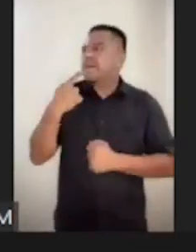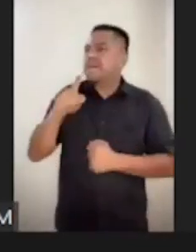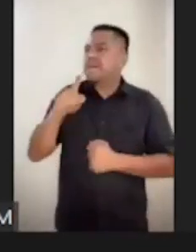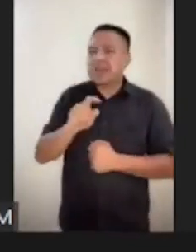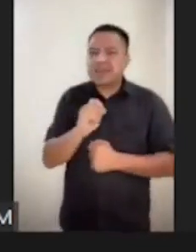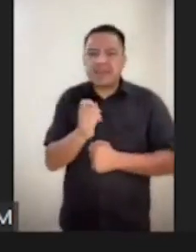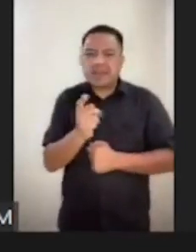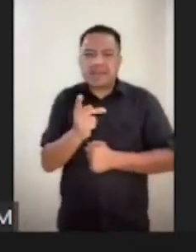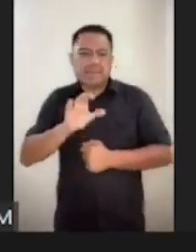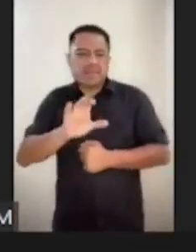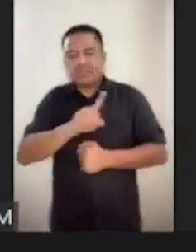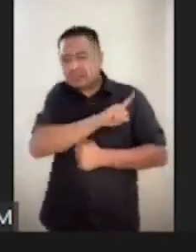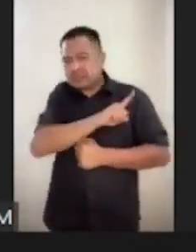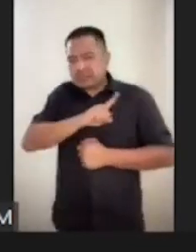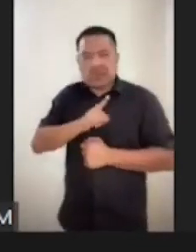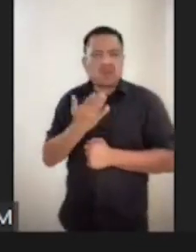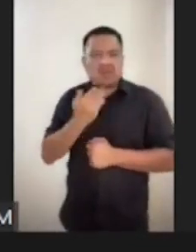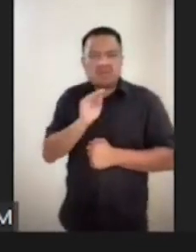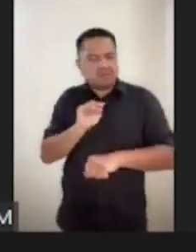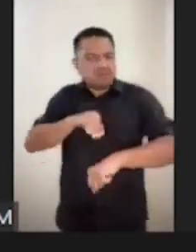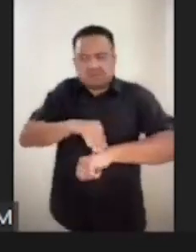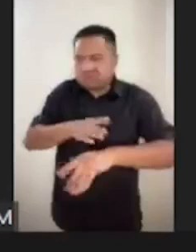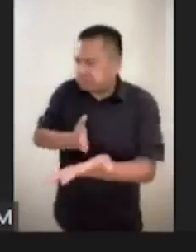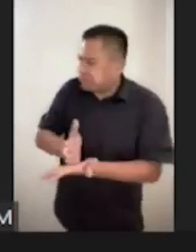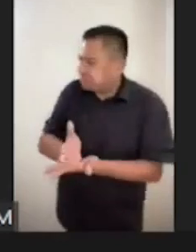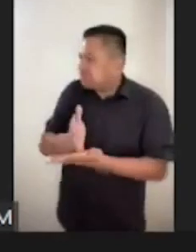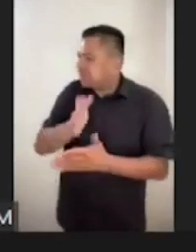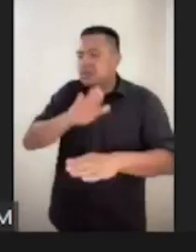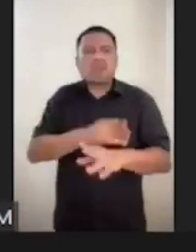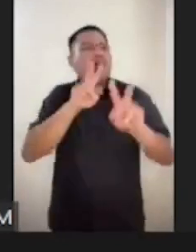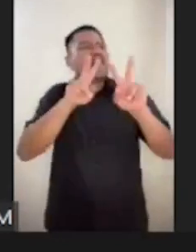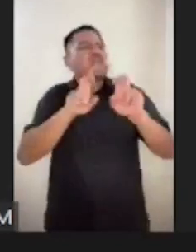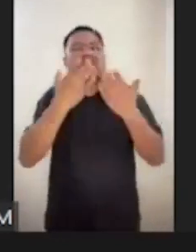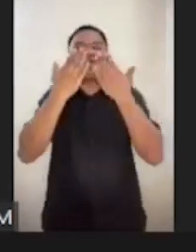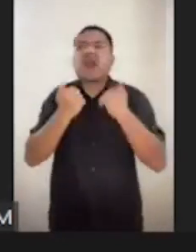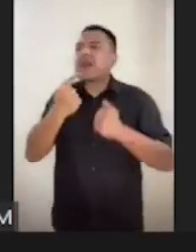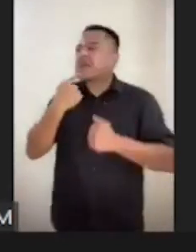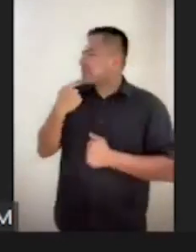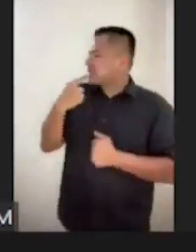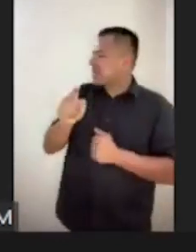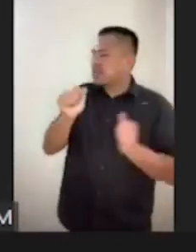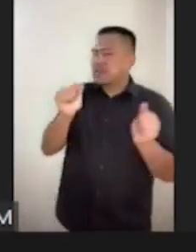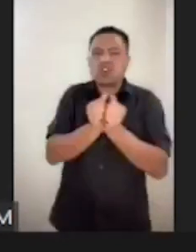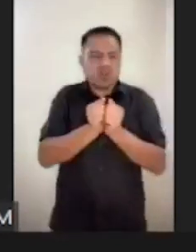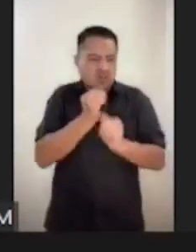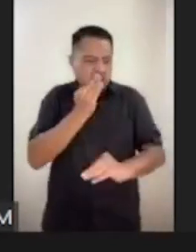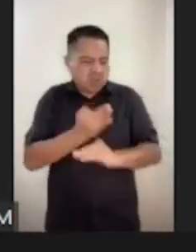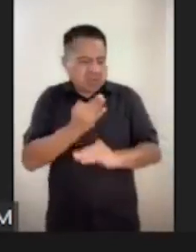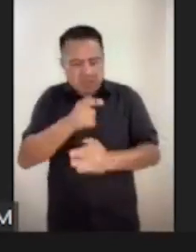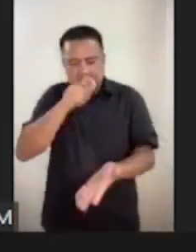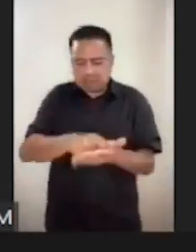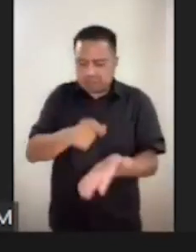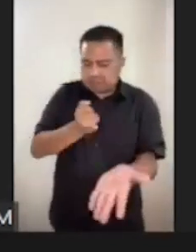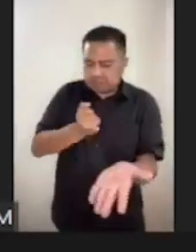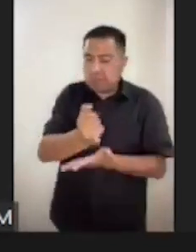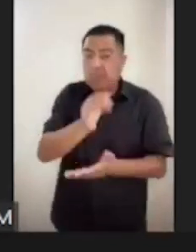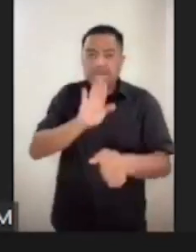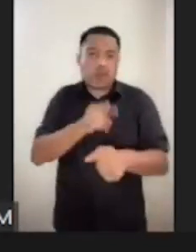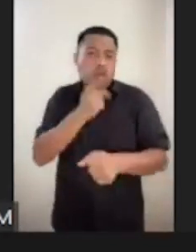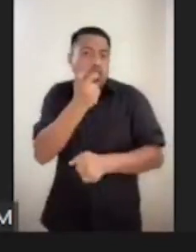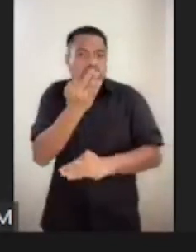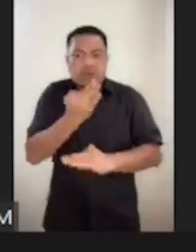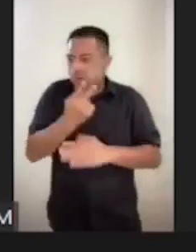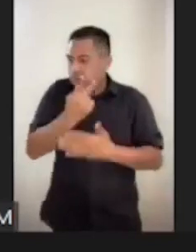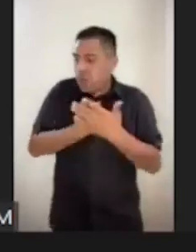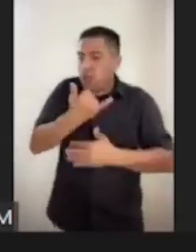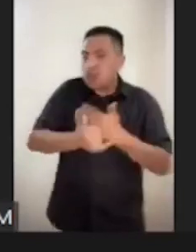IPC, deben quedar sin efectos, ello al no existir la materia de la infracción denunciada en los términos de la presente sentencia. Por ello, en el